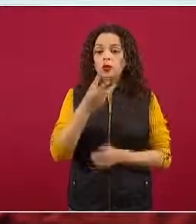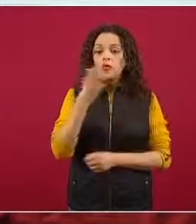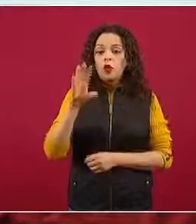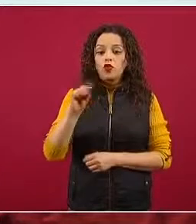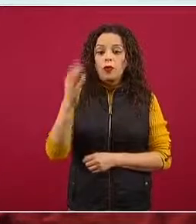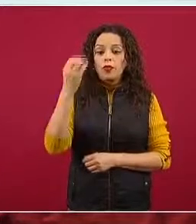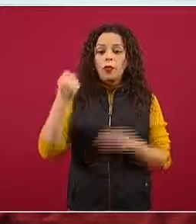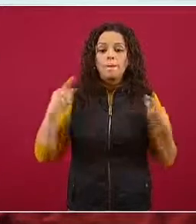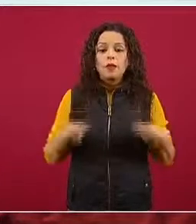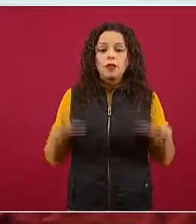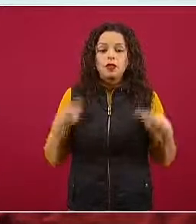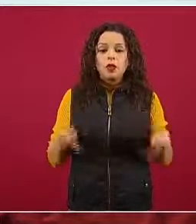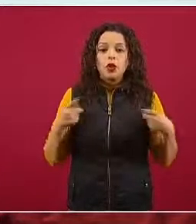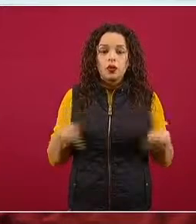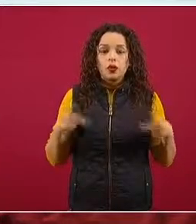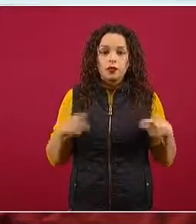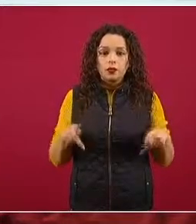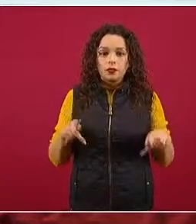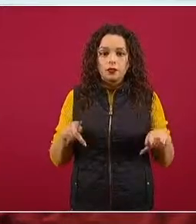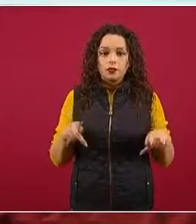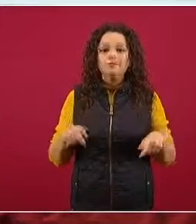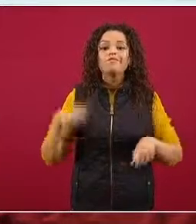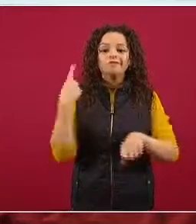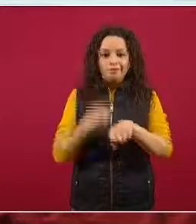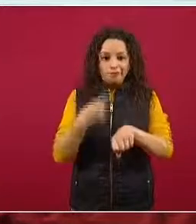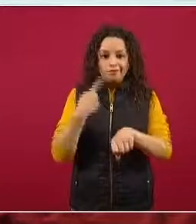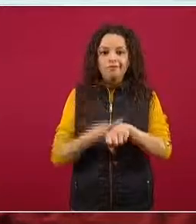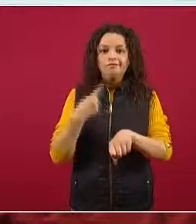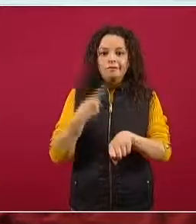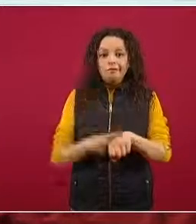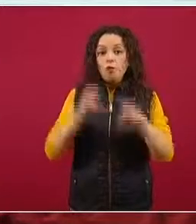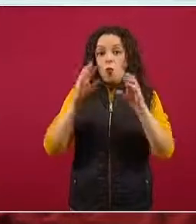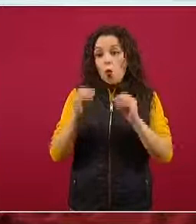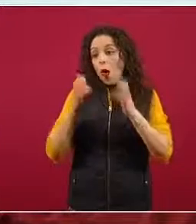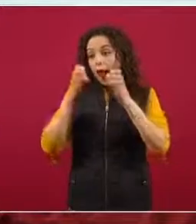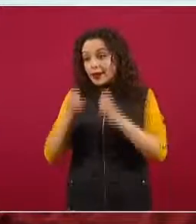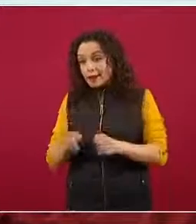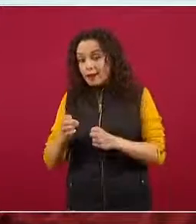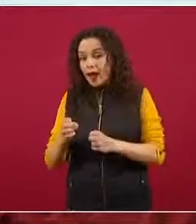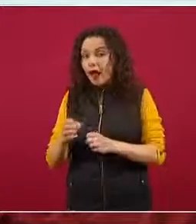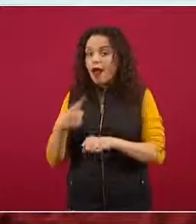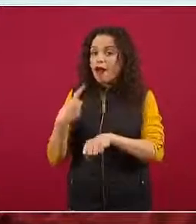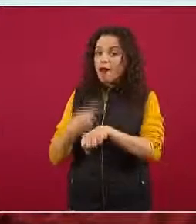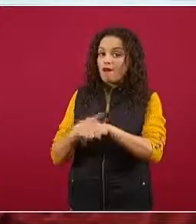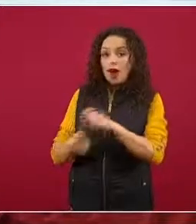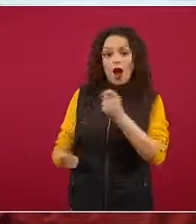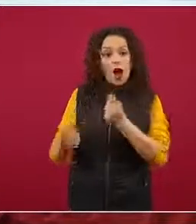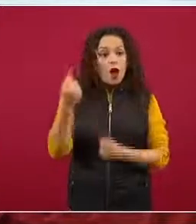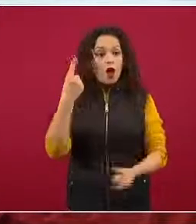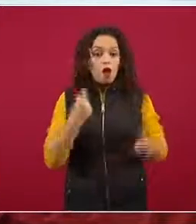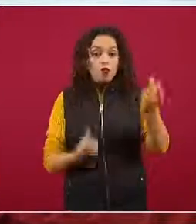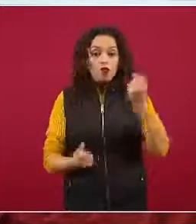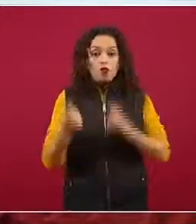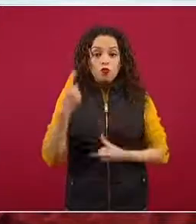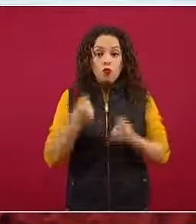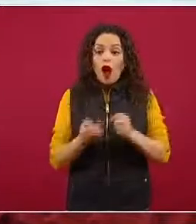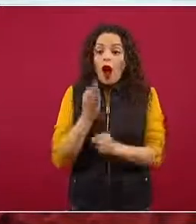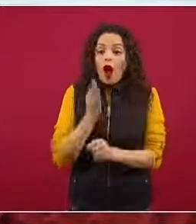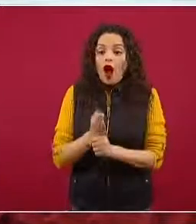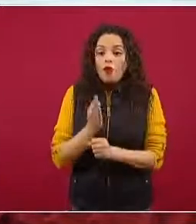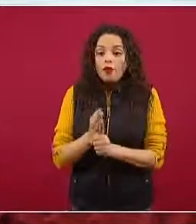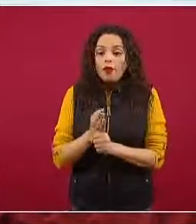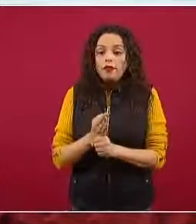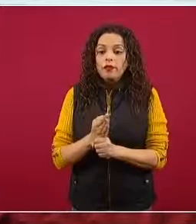1.418.399 personas que han enfermado o se encuentran enfermas, algunas de ellas en este momento